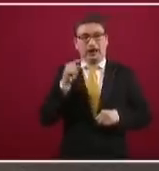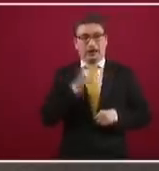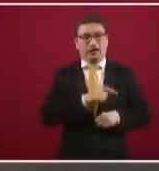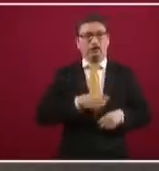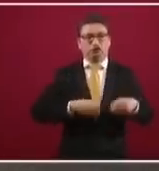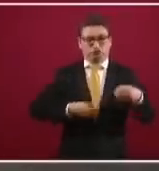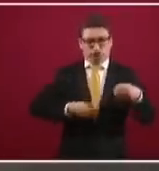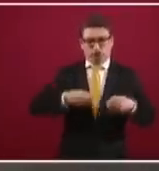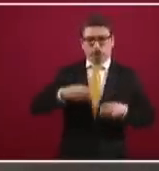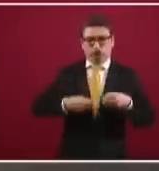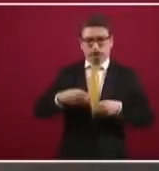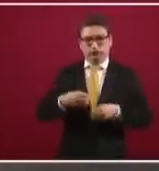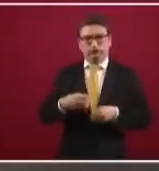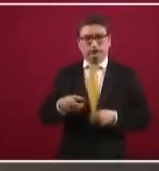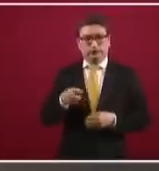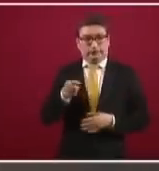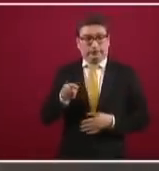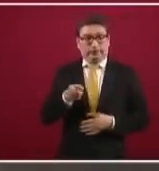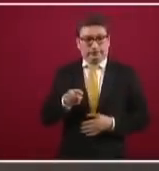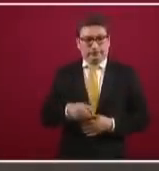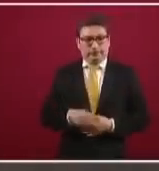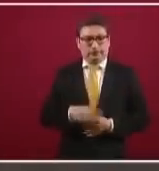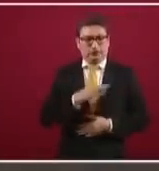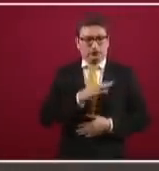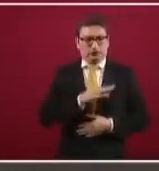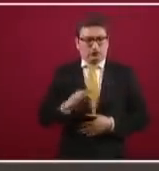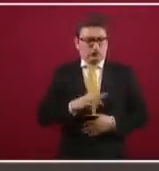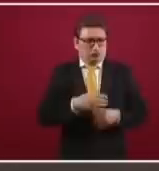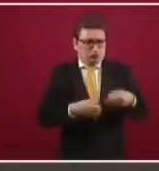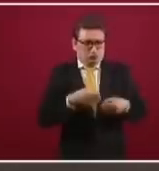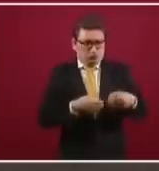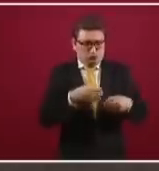posibilidad de obtener la libertad